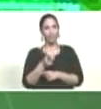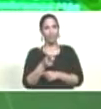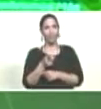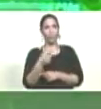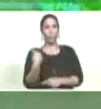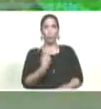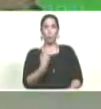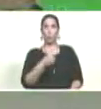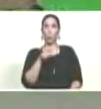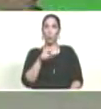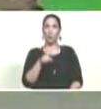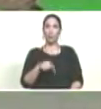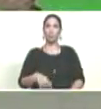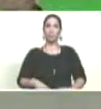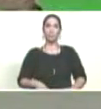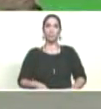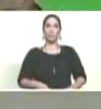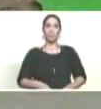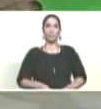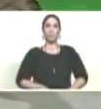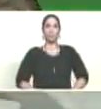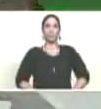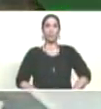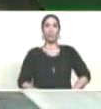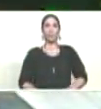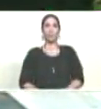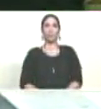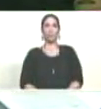solo ahí, quizás sí me he sentido,